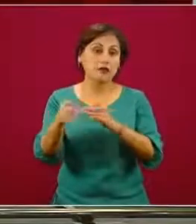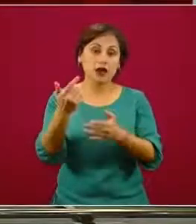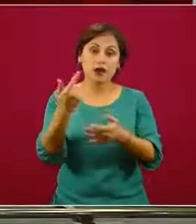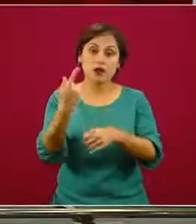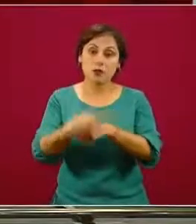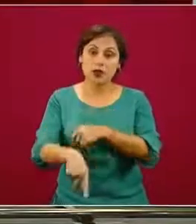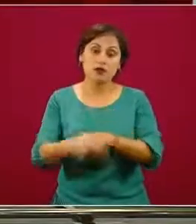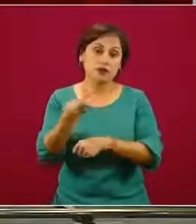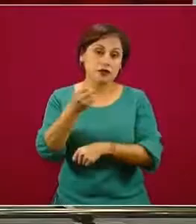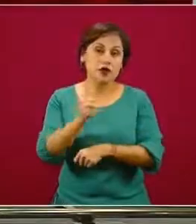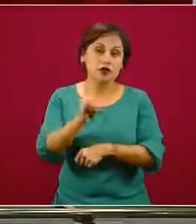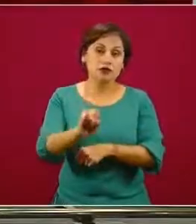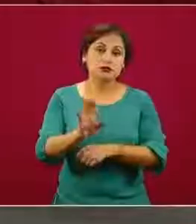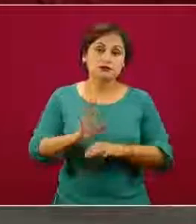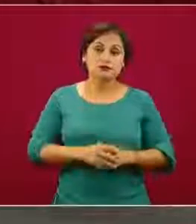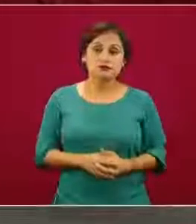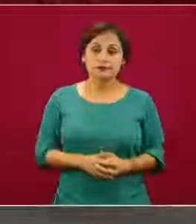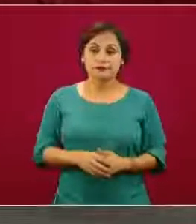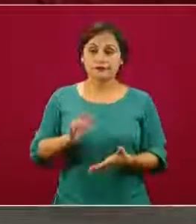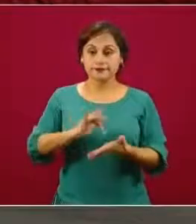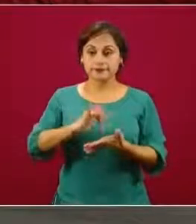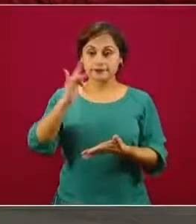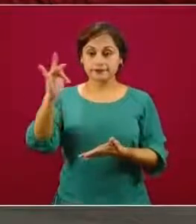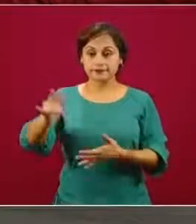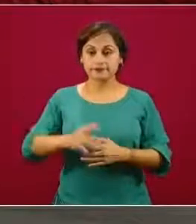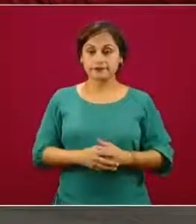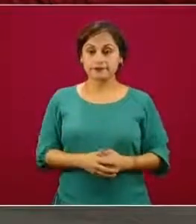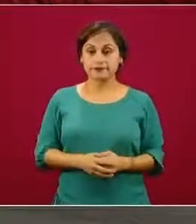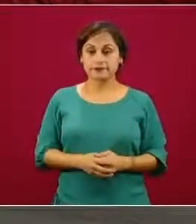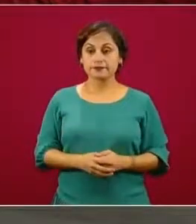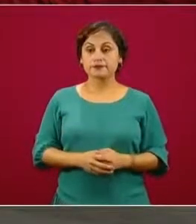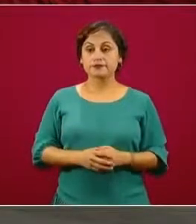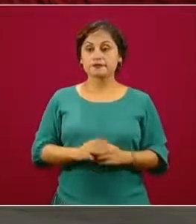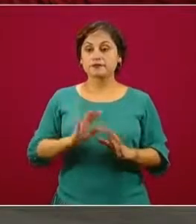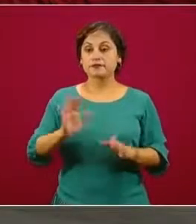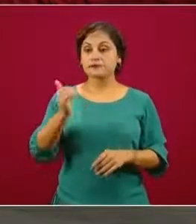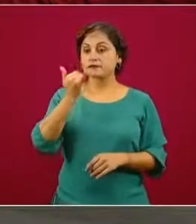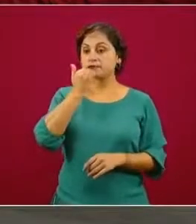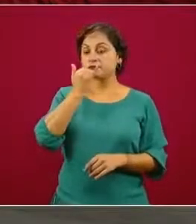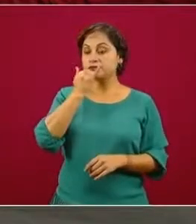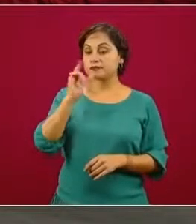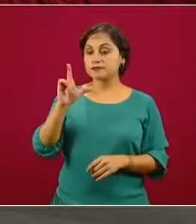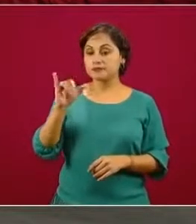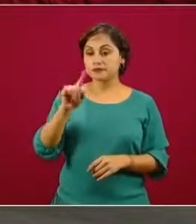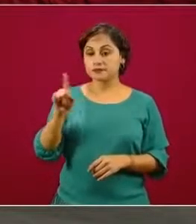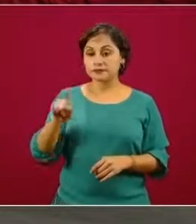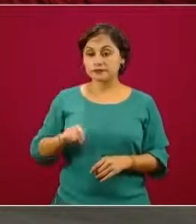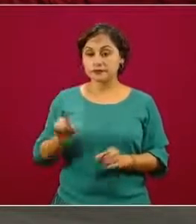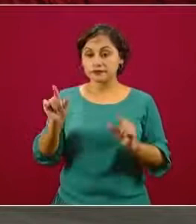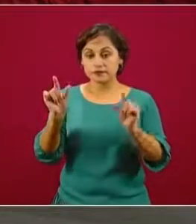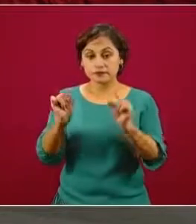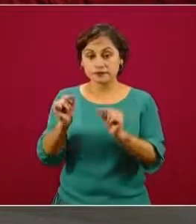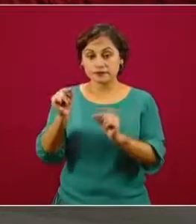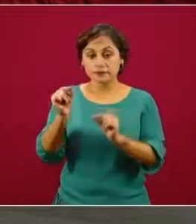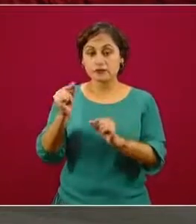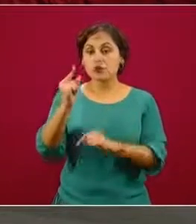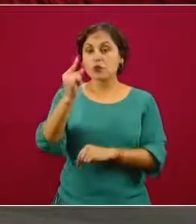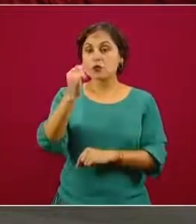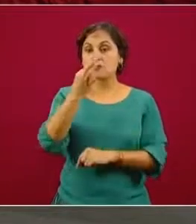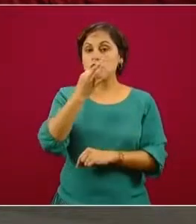riesgo. Gracias. Creo que ya no nos da tiempo, Liz, son muy chiquita, medio minuto, media